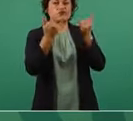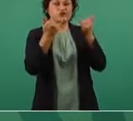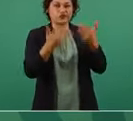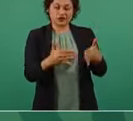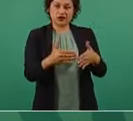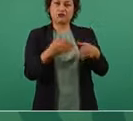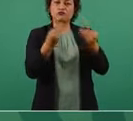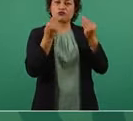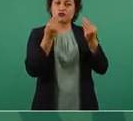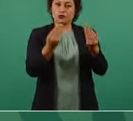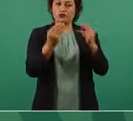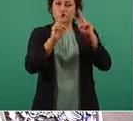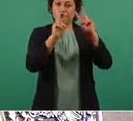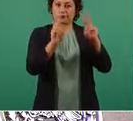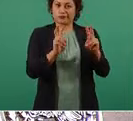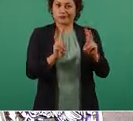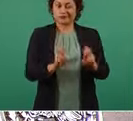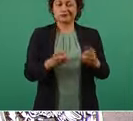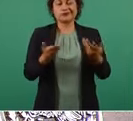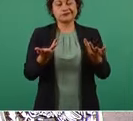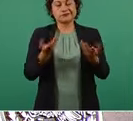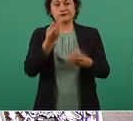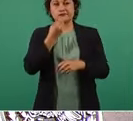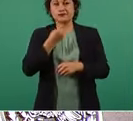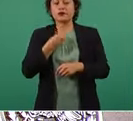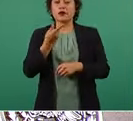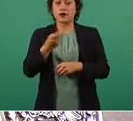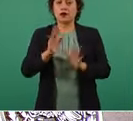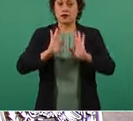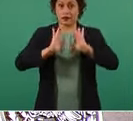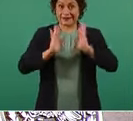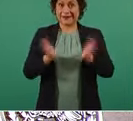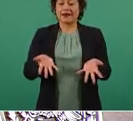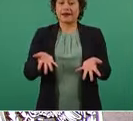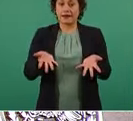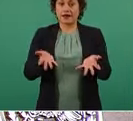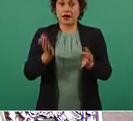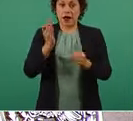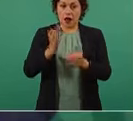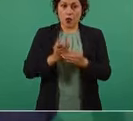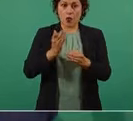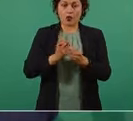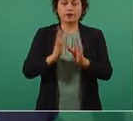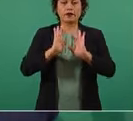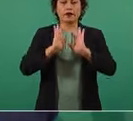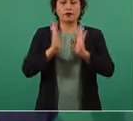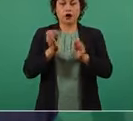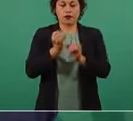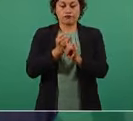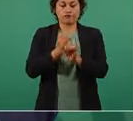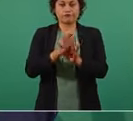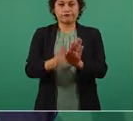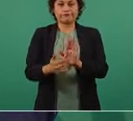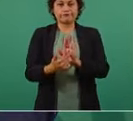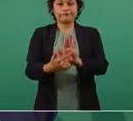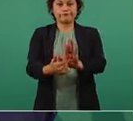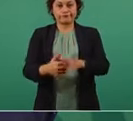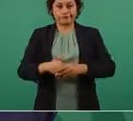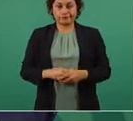bueno, ya estamos en condiciones de informar. Vamos a